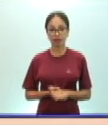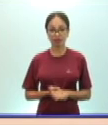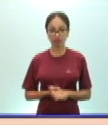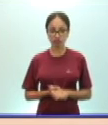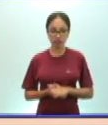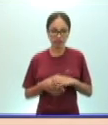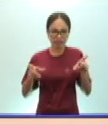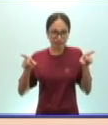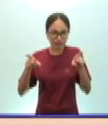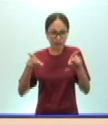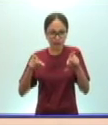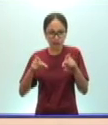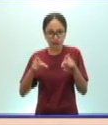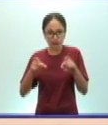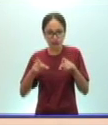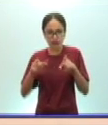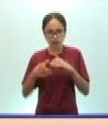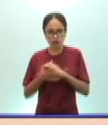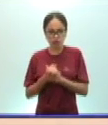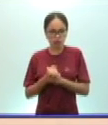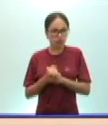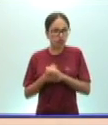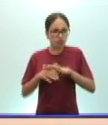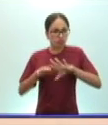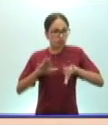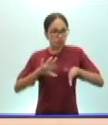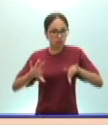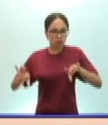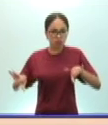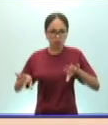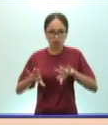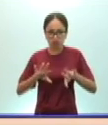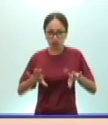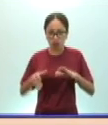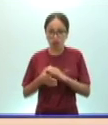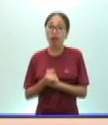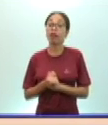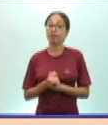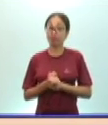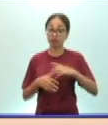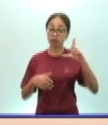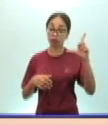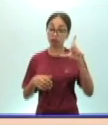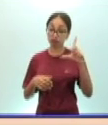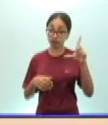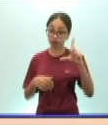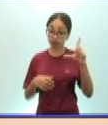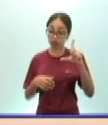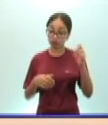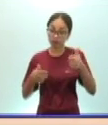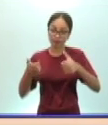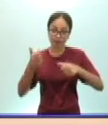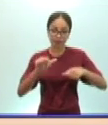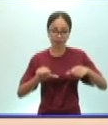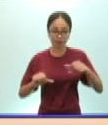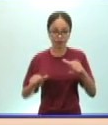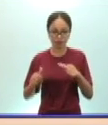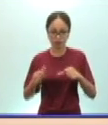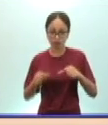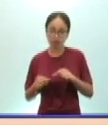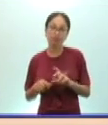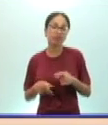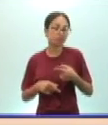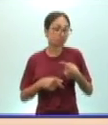Resumiendo, ¿para qué se realiza la decantación? Bueno, se realiza para separar el componente líquido de una mezcla de